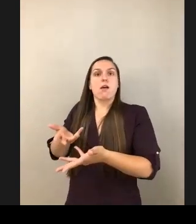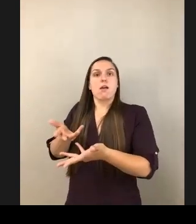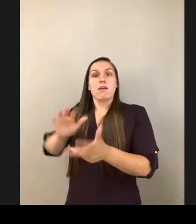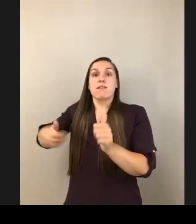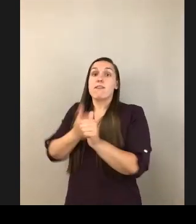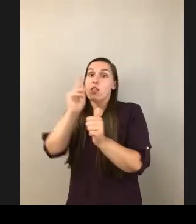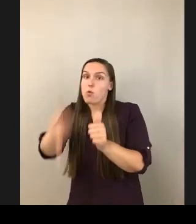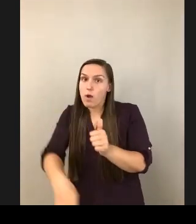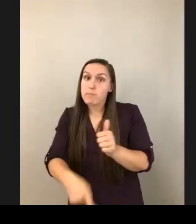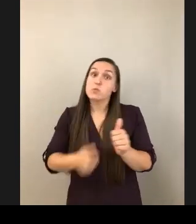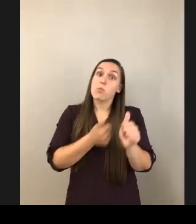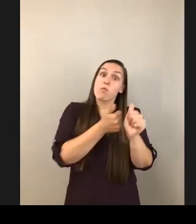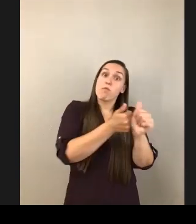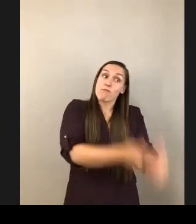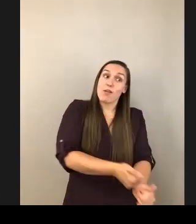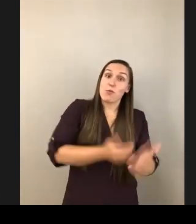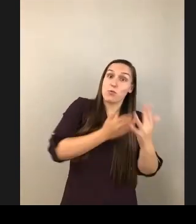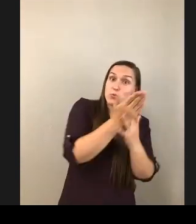le puedes dar seguimiento,